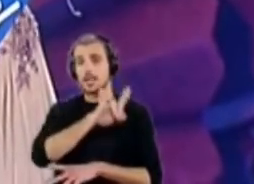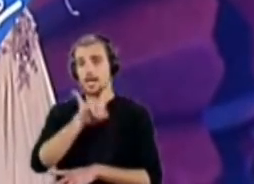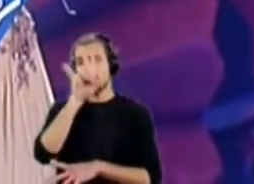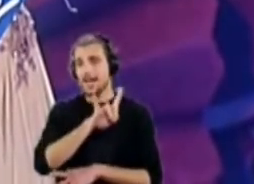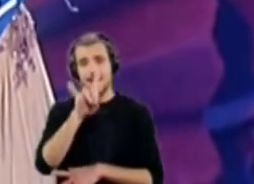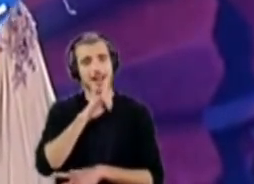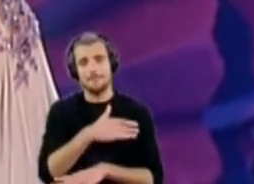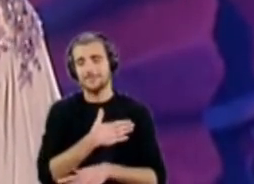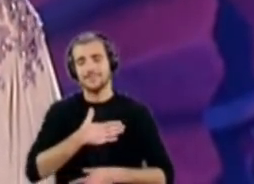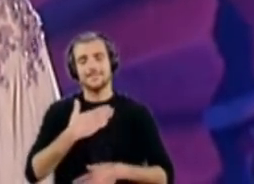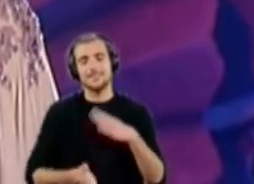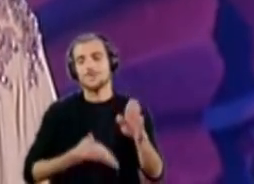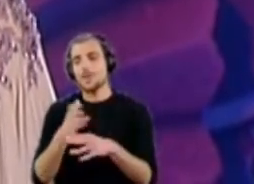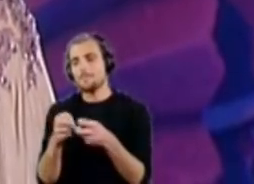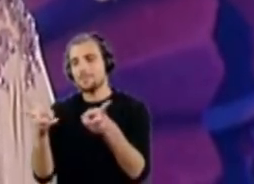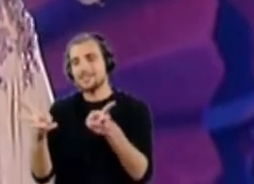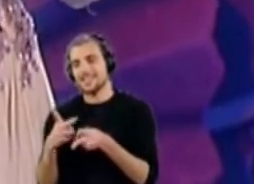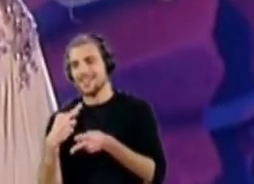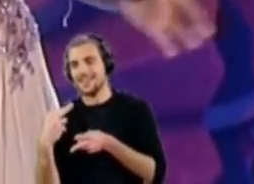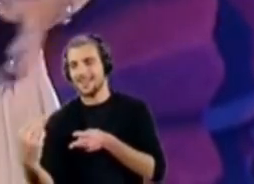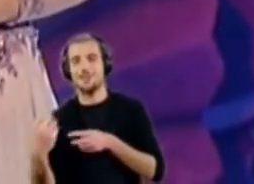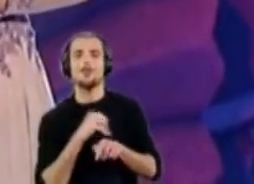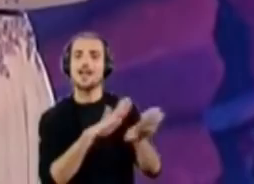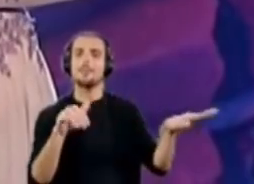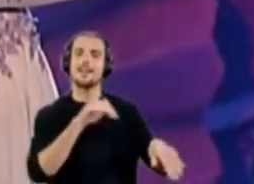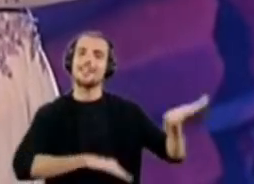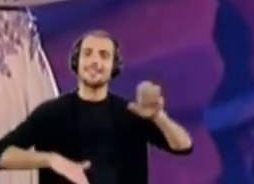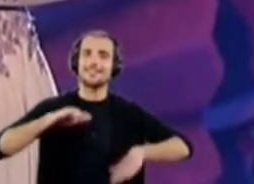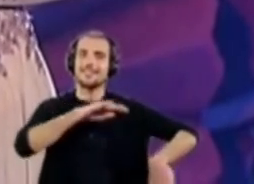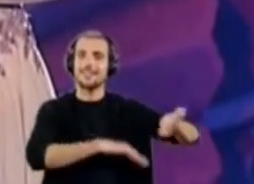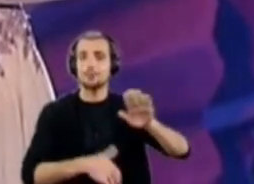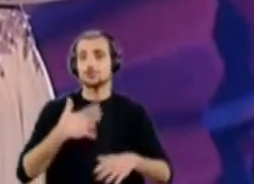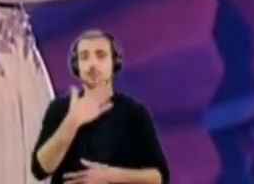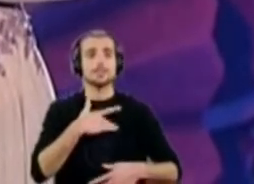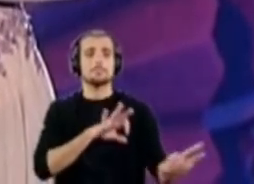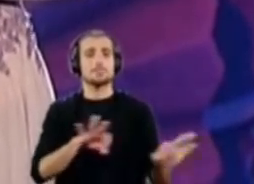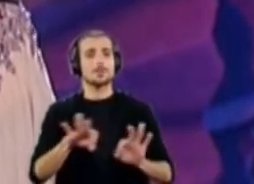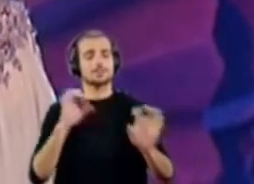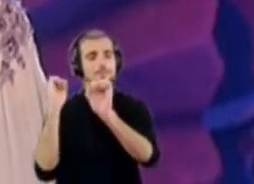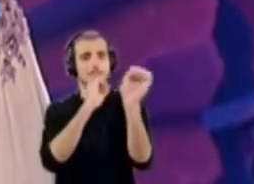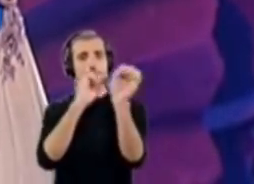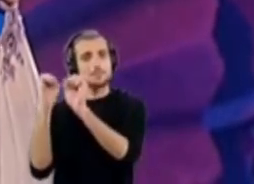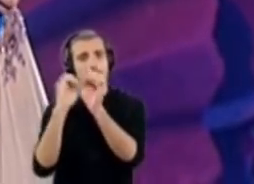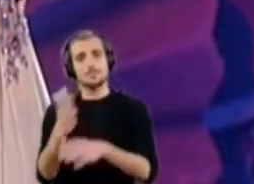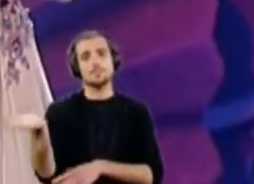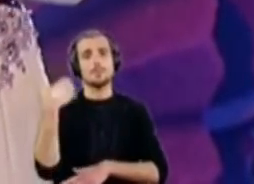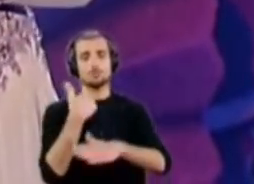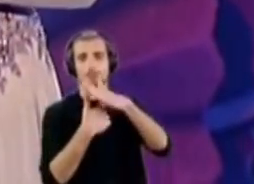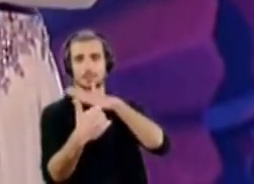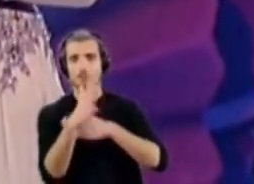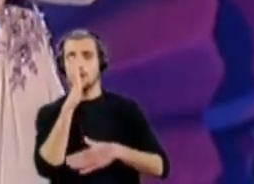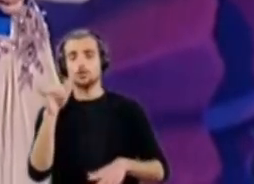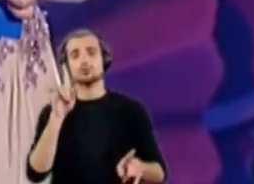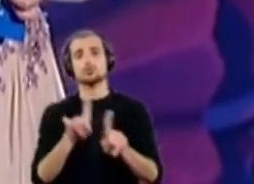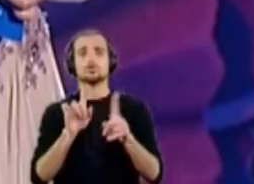no se mete un baño en la piscina o en la playa, lo que haga falta. Pues para que vayan preparando la Semana Santa, vamos a sumergirnos, ¿no? Vamos a ver un